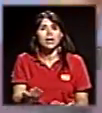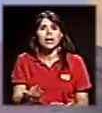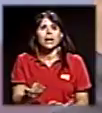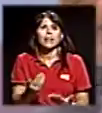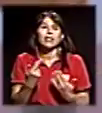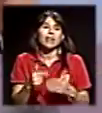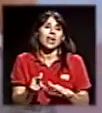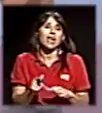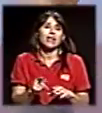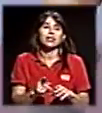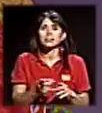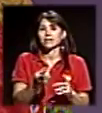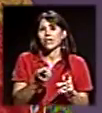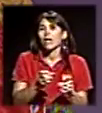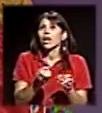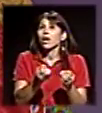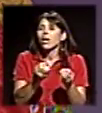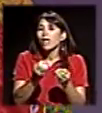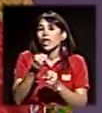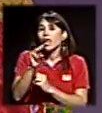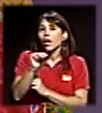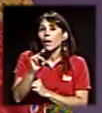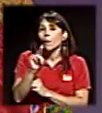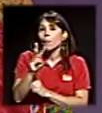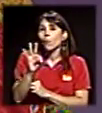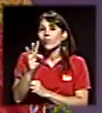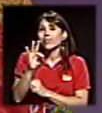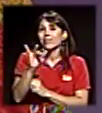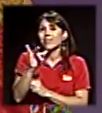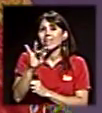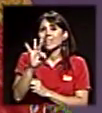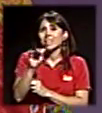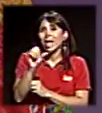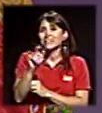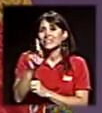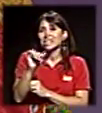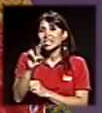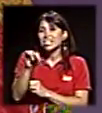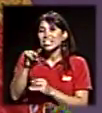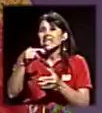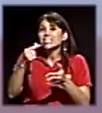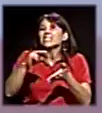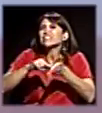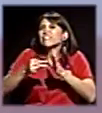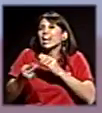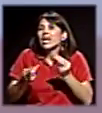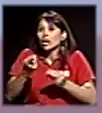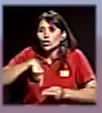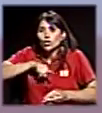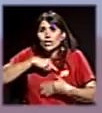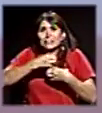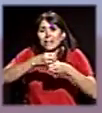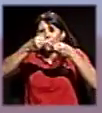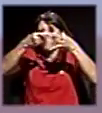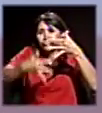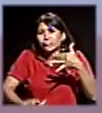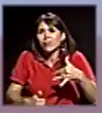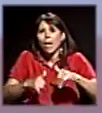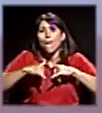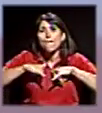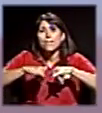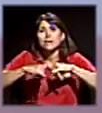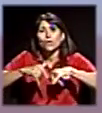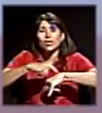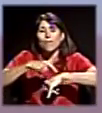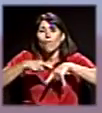multitasking estamos haciendo 20,000 millones de cosas al mismo tiempo no estamos también programando un espacio para estar